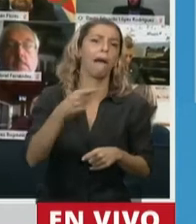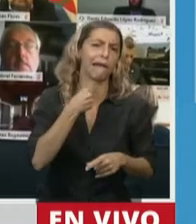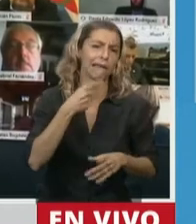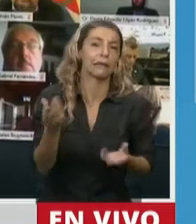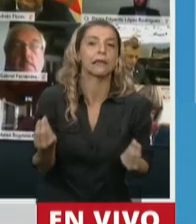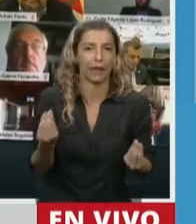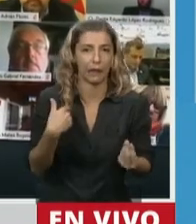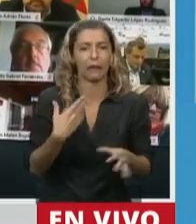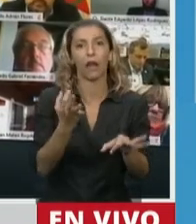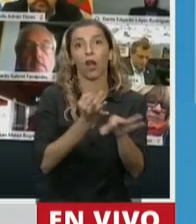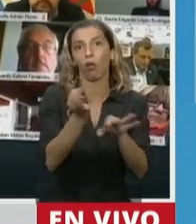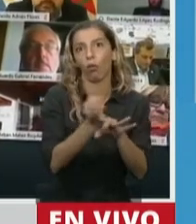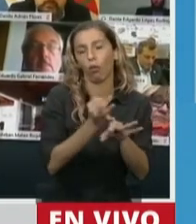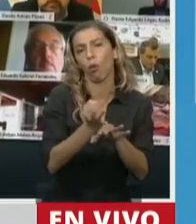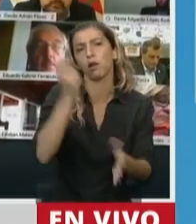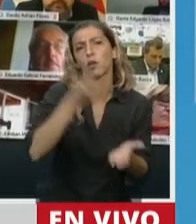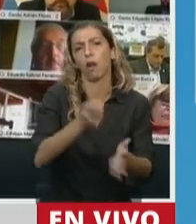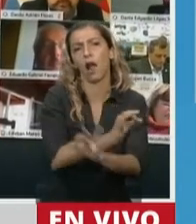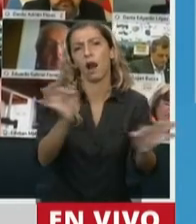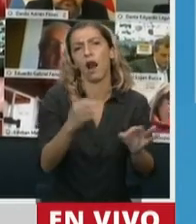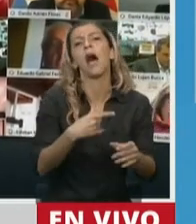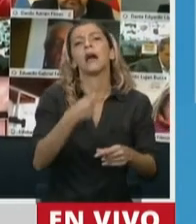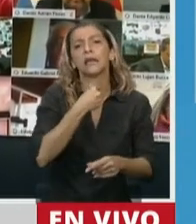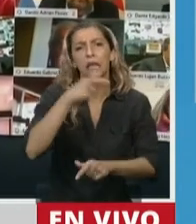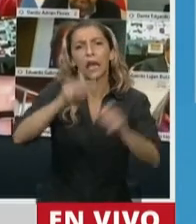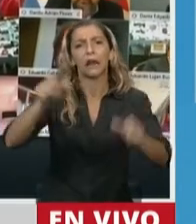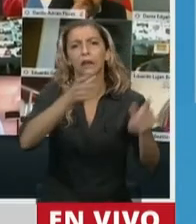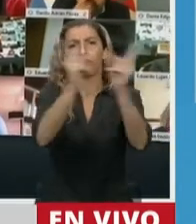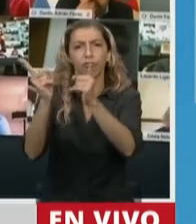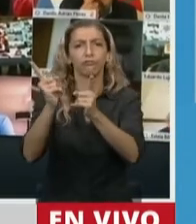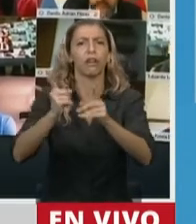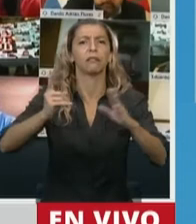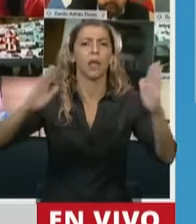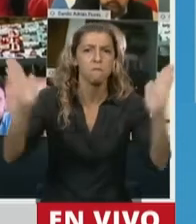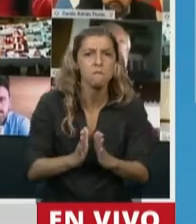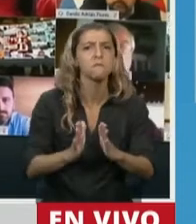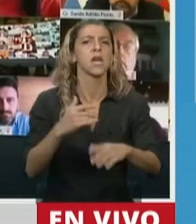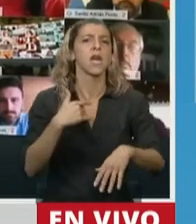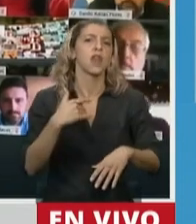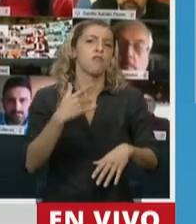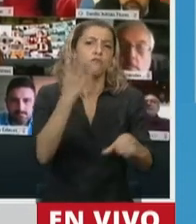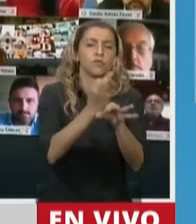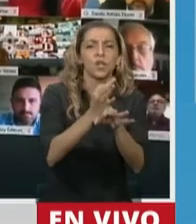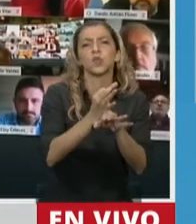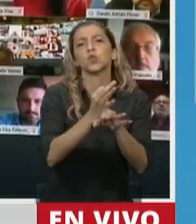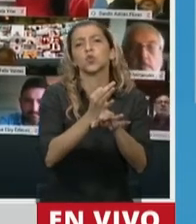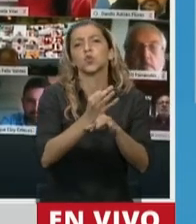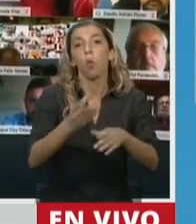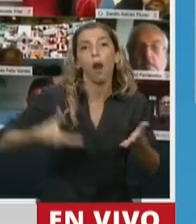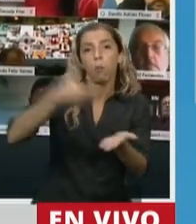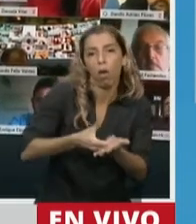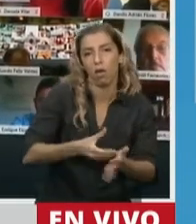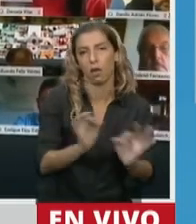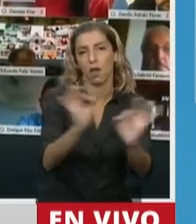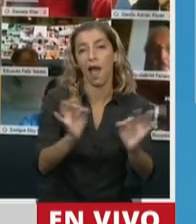docente, buscan reducir la cantidad de docentes y diseñan esas plataformas que llevaron a que el negocio de la